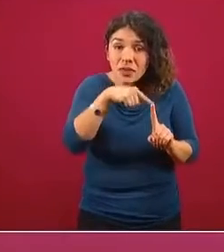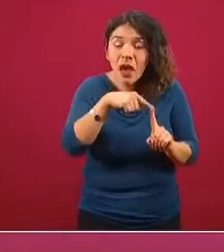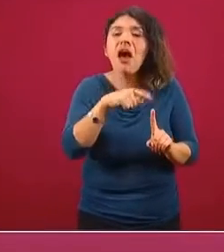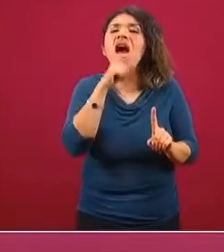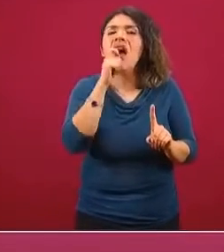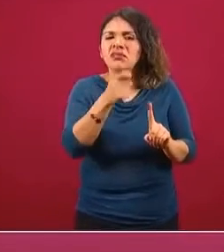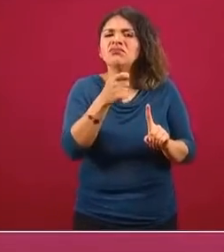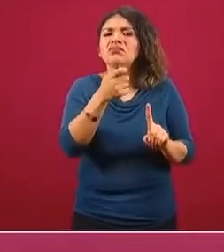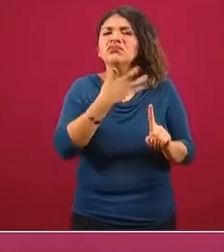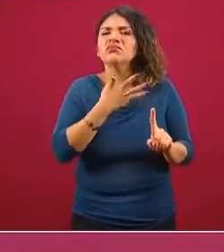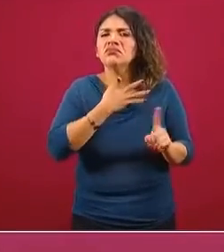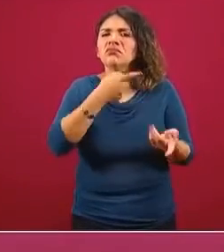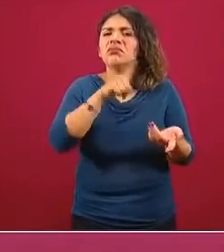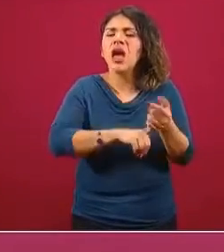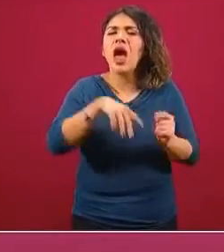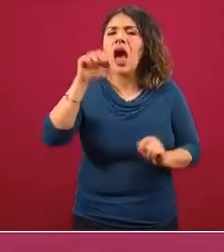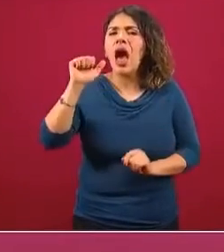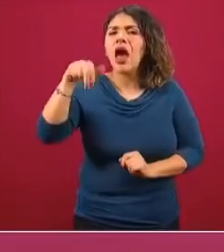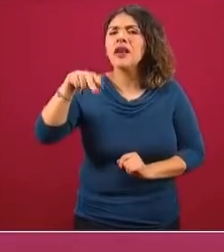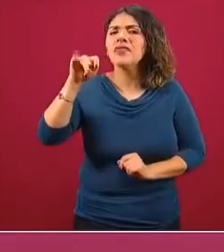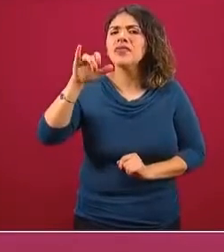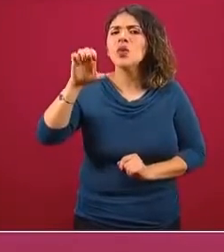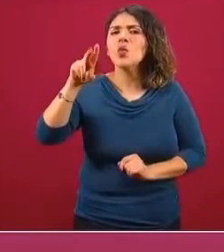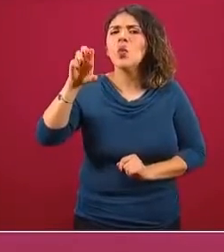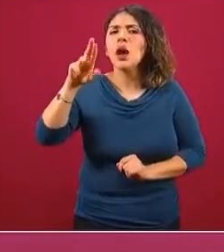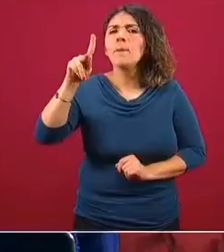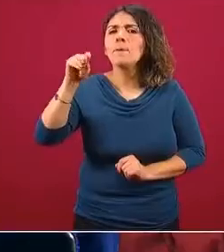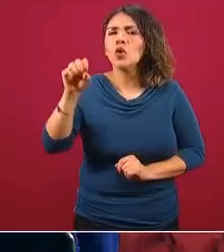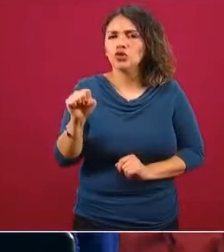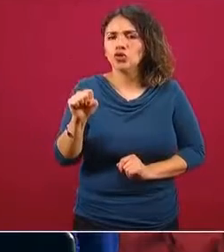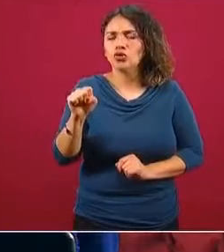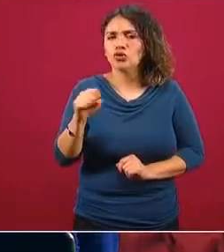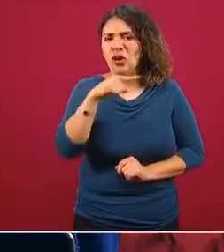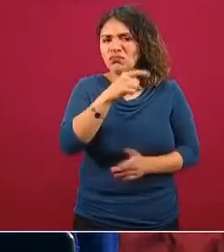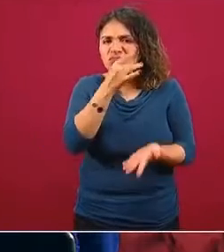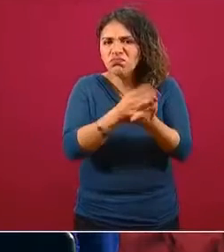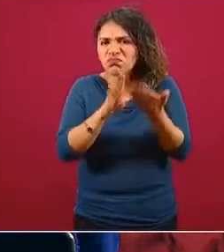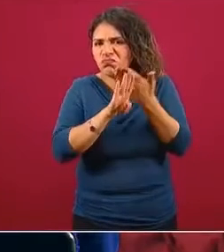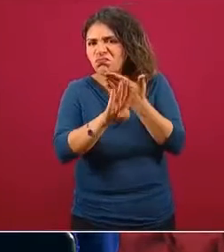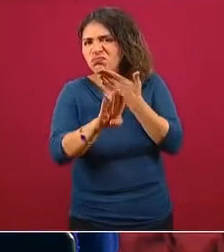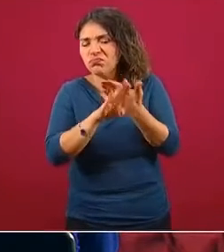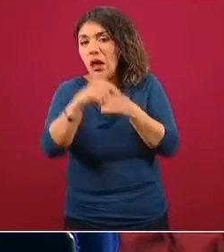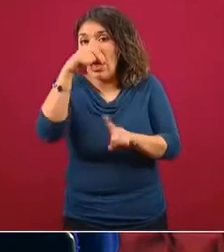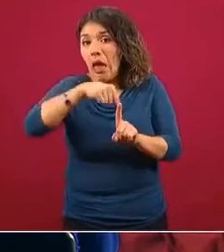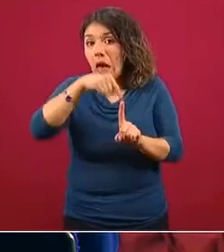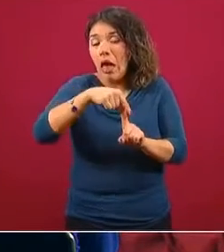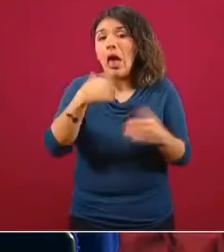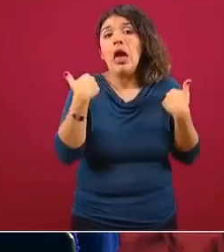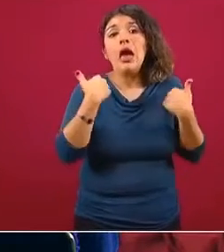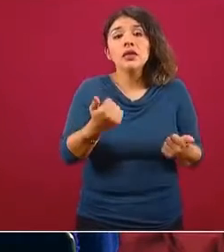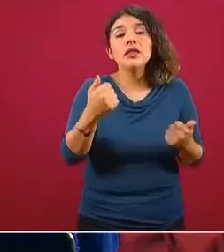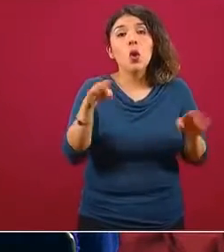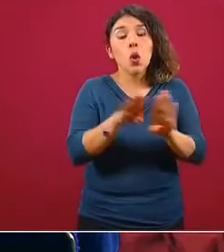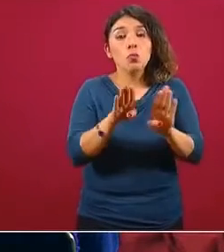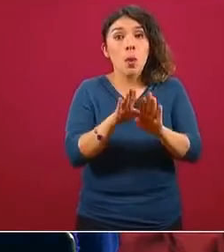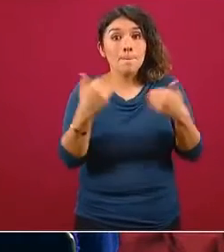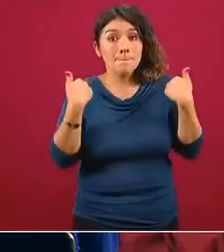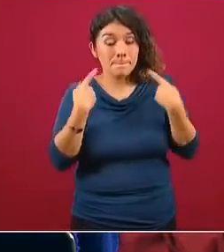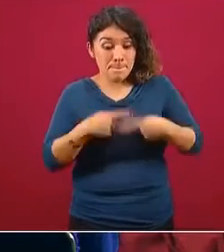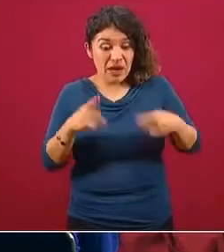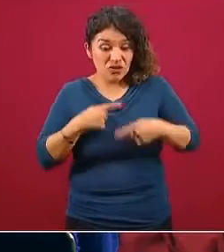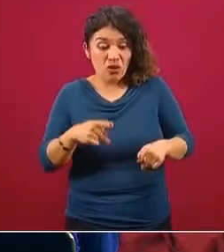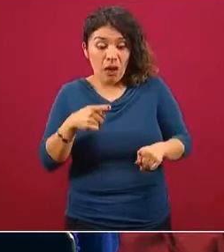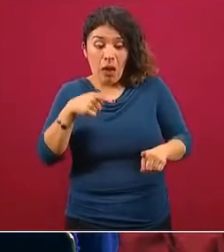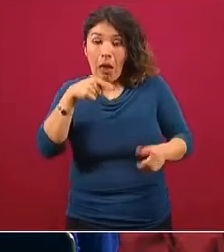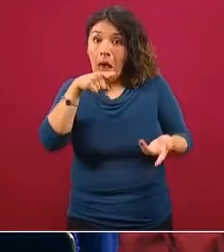están basadas en anticuerpos, en detectar anticuerpos, lo que debería interpretarse es la persona que salió